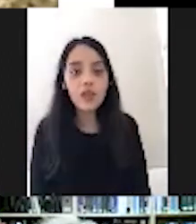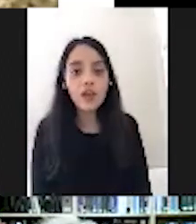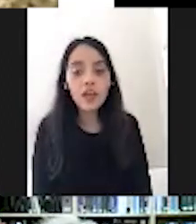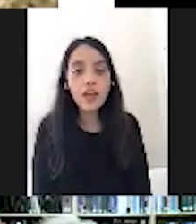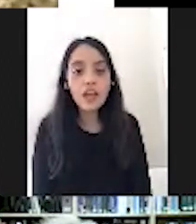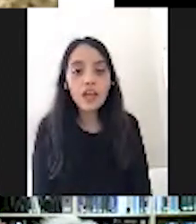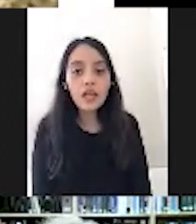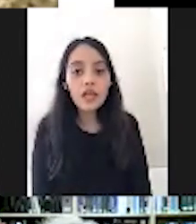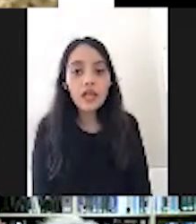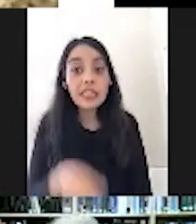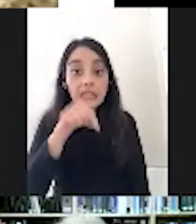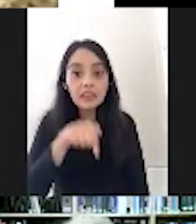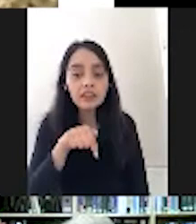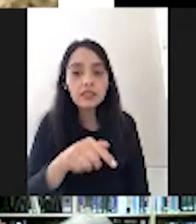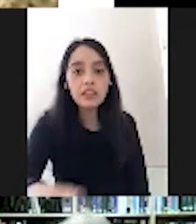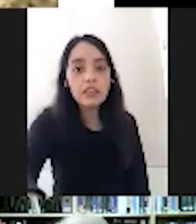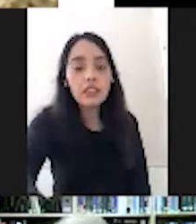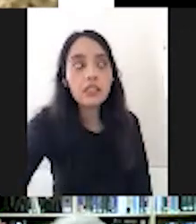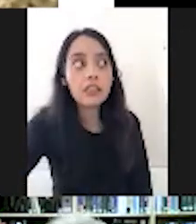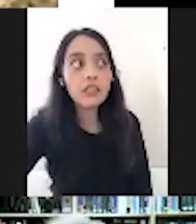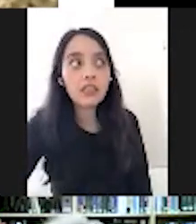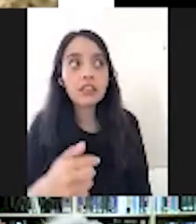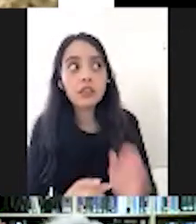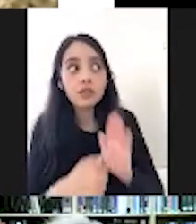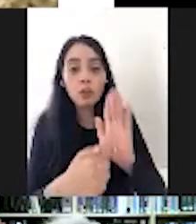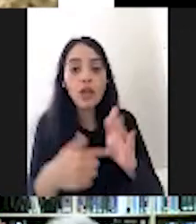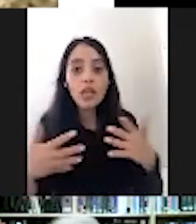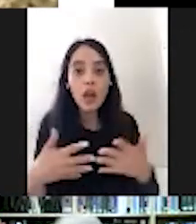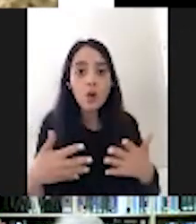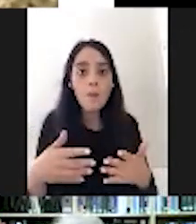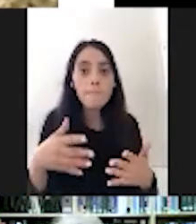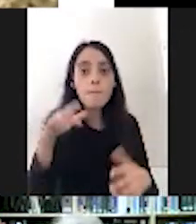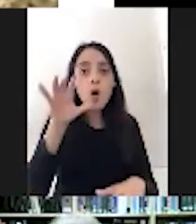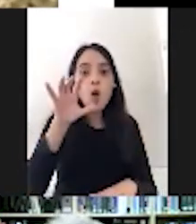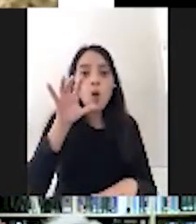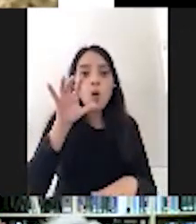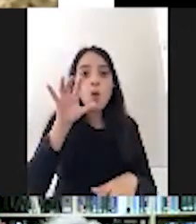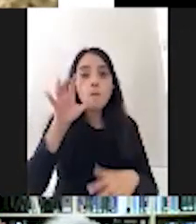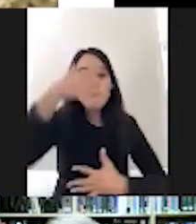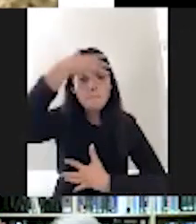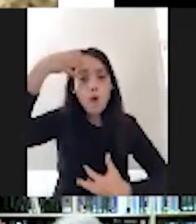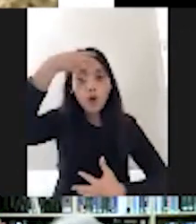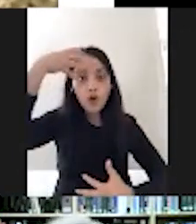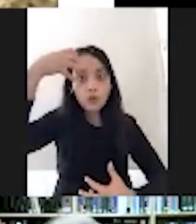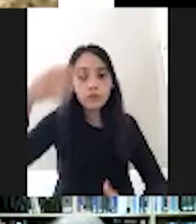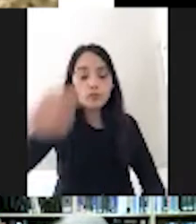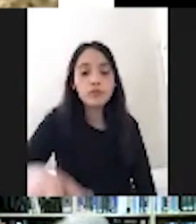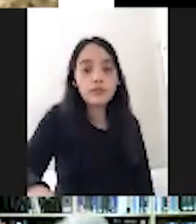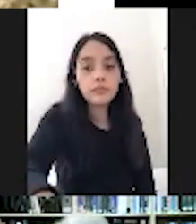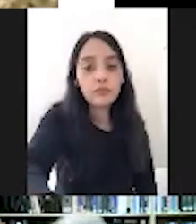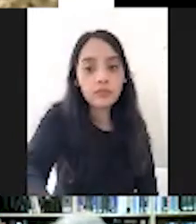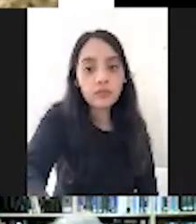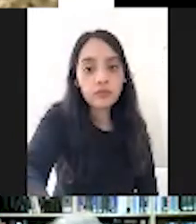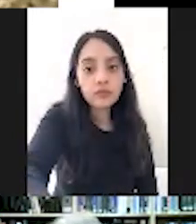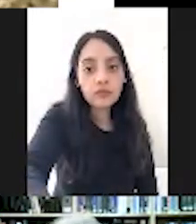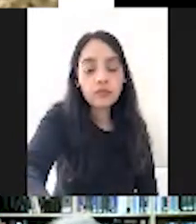abajo represento como un animal, un mono, con estas líneas azules, mueve el ojo cuando